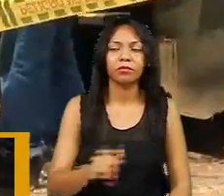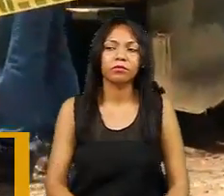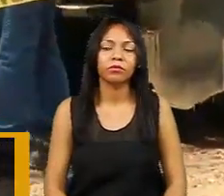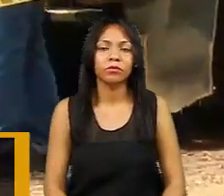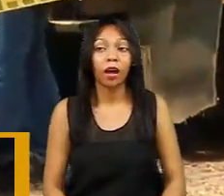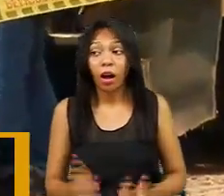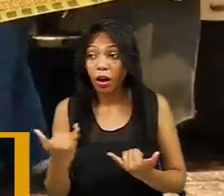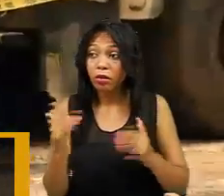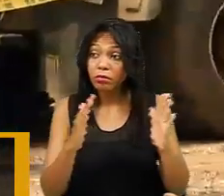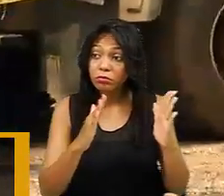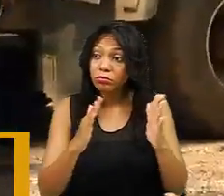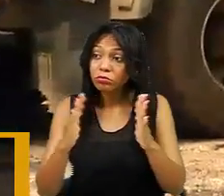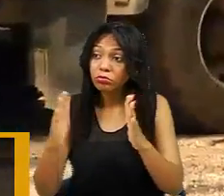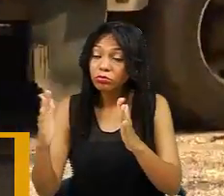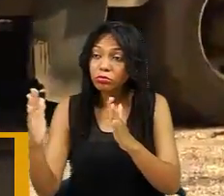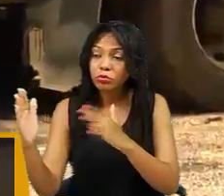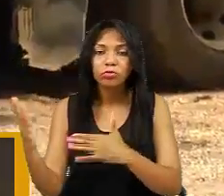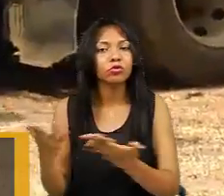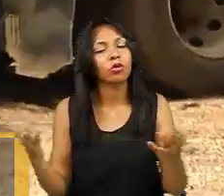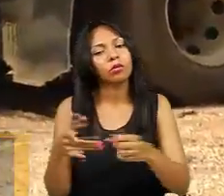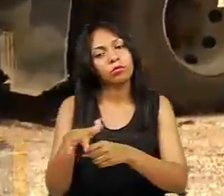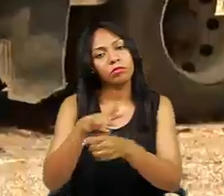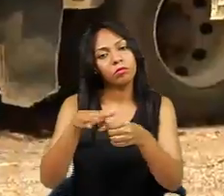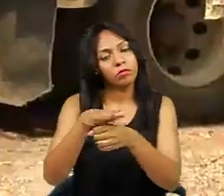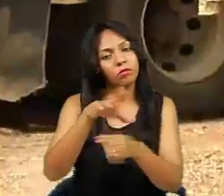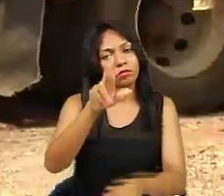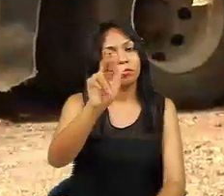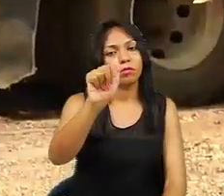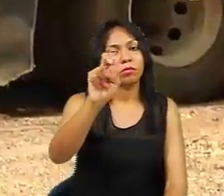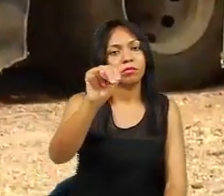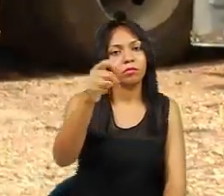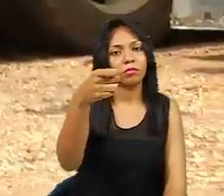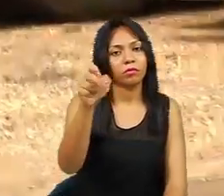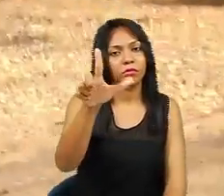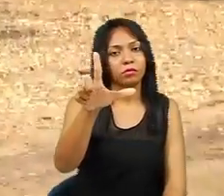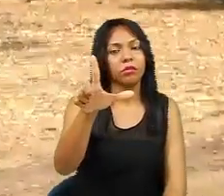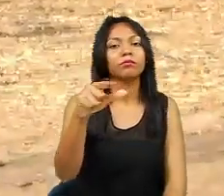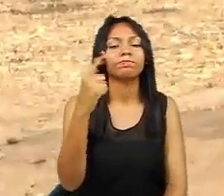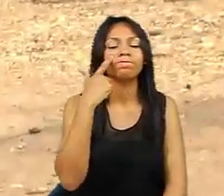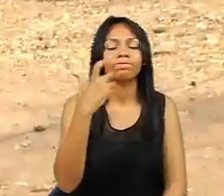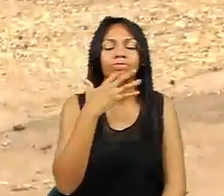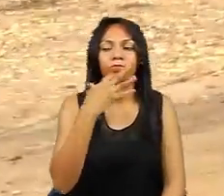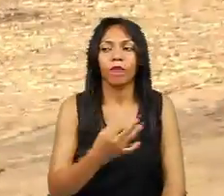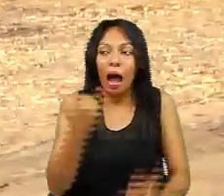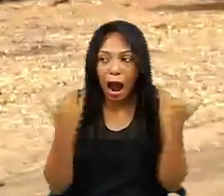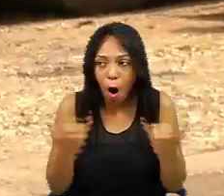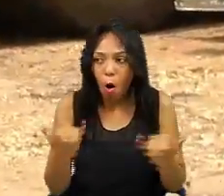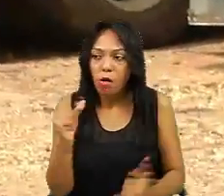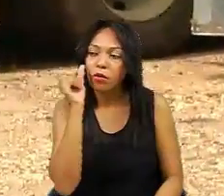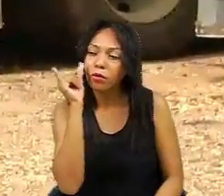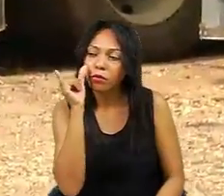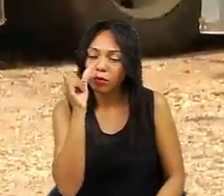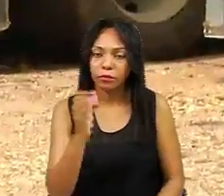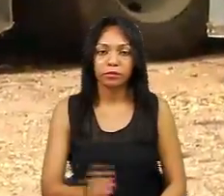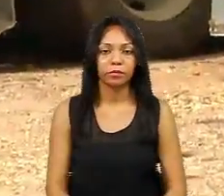en desarrollo que se registra en el barrio Rafael Rangel y son imágenes en directo de Enlace Noticias.